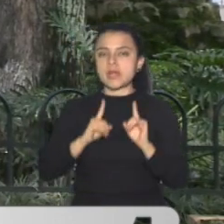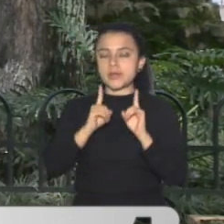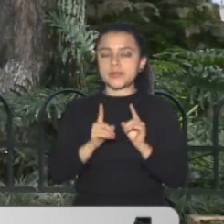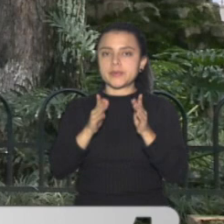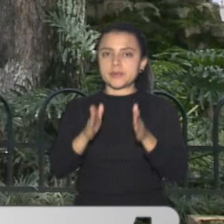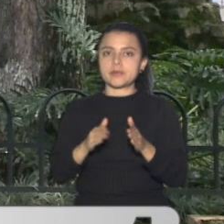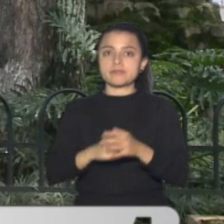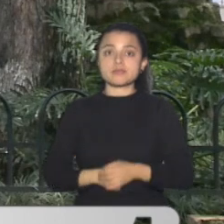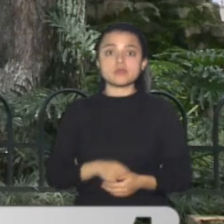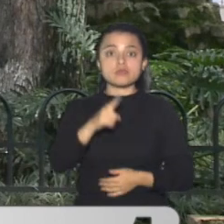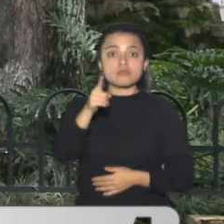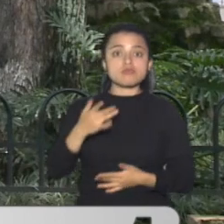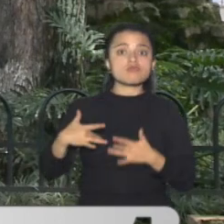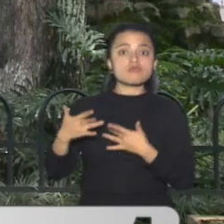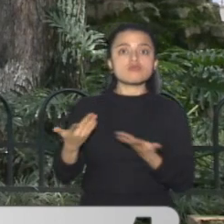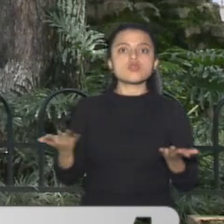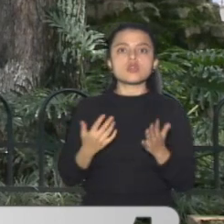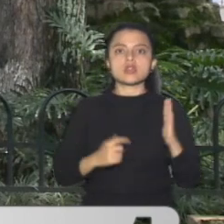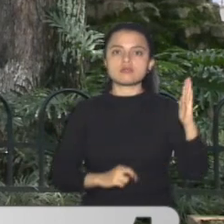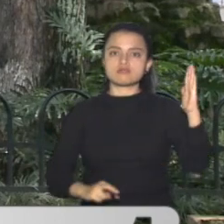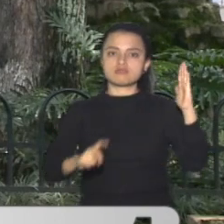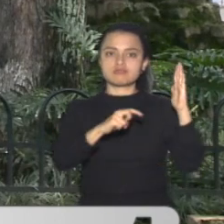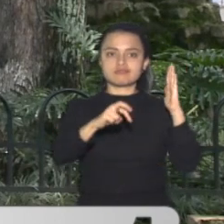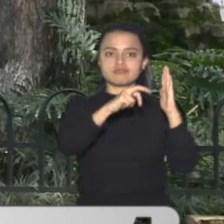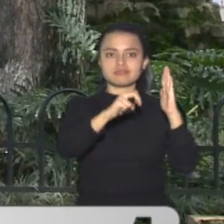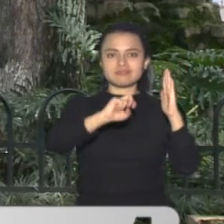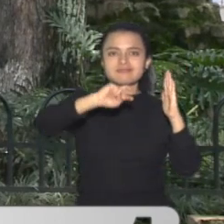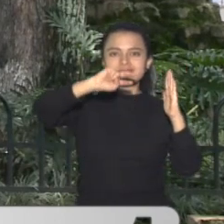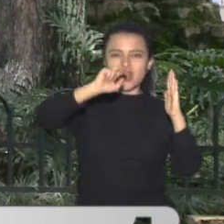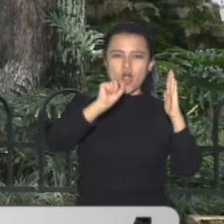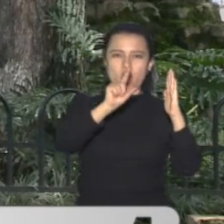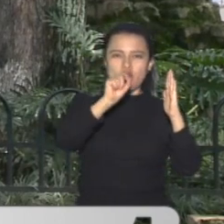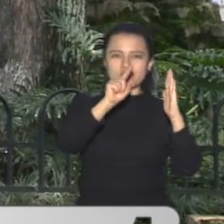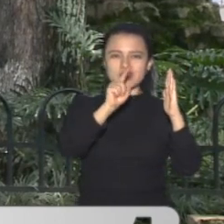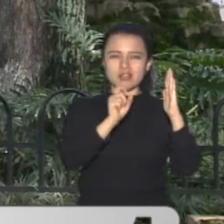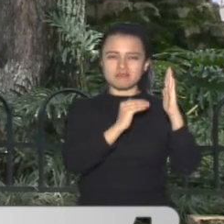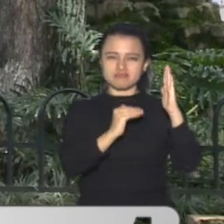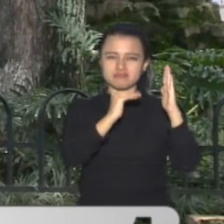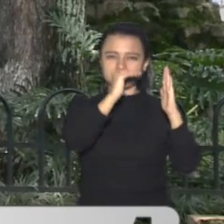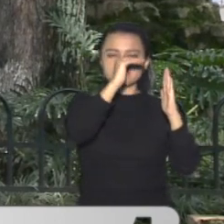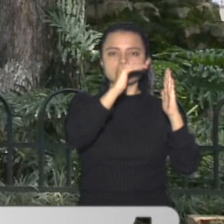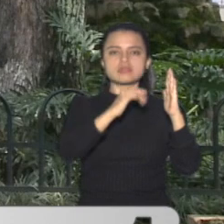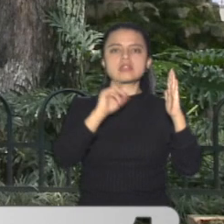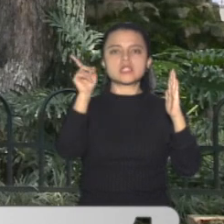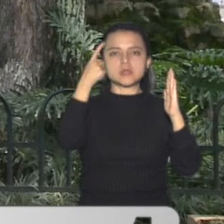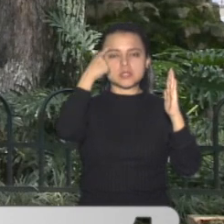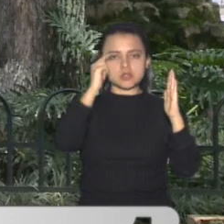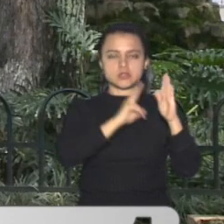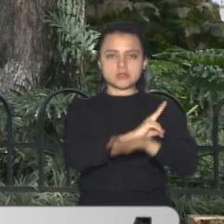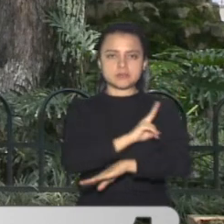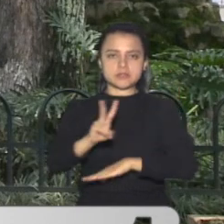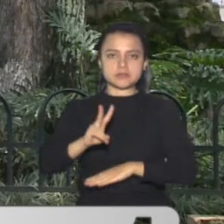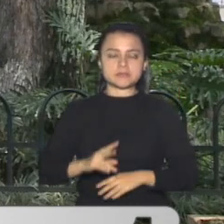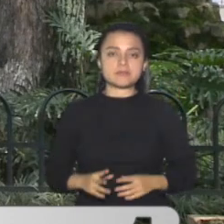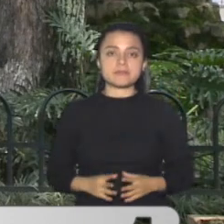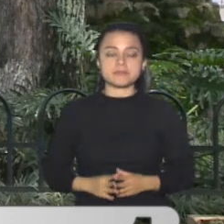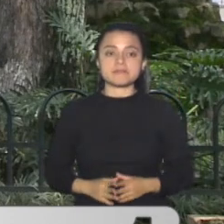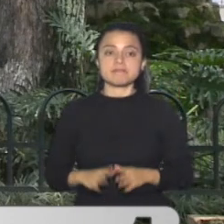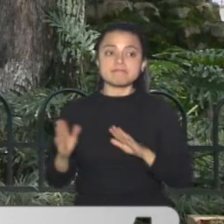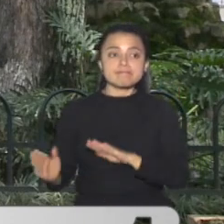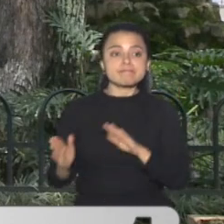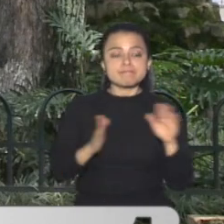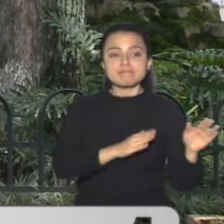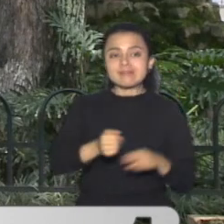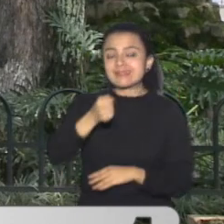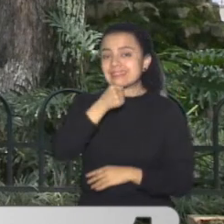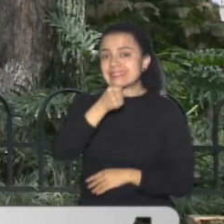donaciones las pueden hacer en el piso 11 de la gobernación del valle en otras noticias todavía siguen los estragos especialmente en las zonas rurales del valle